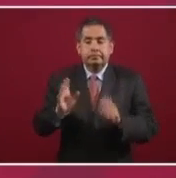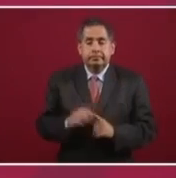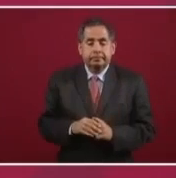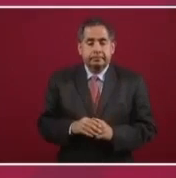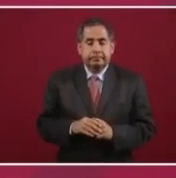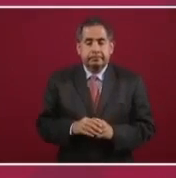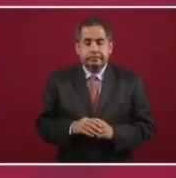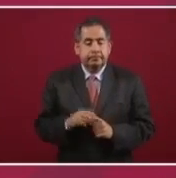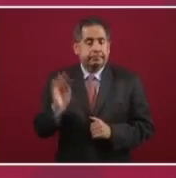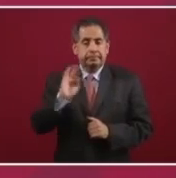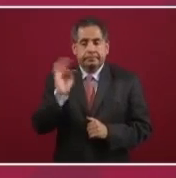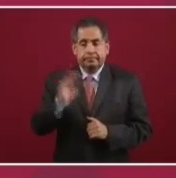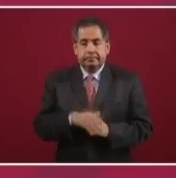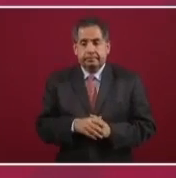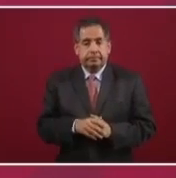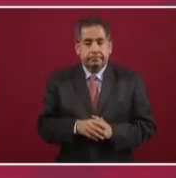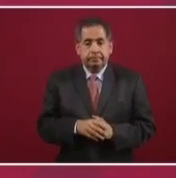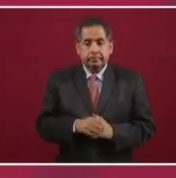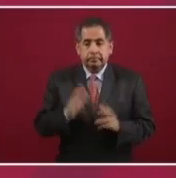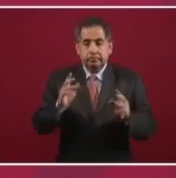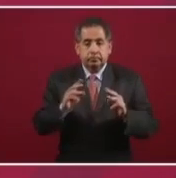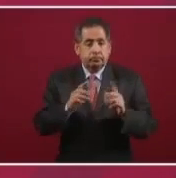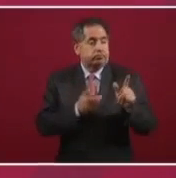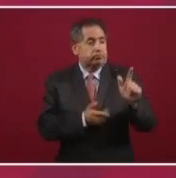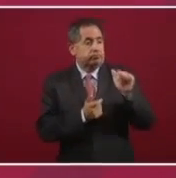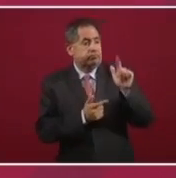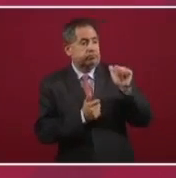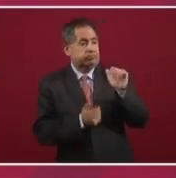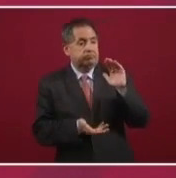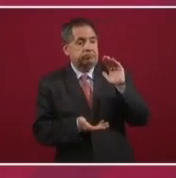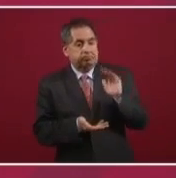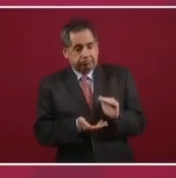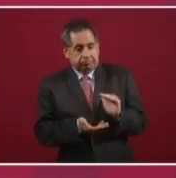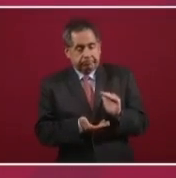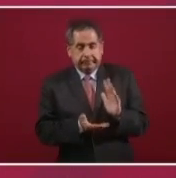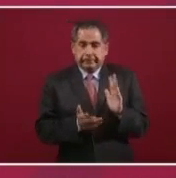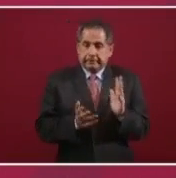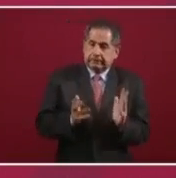una posible caída en la recaudación. Vamos